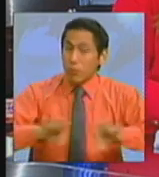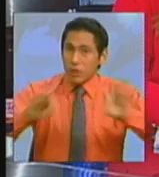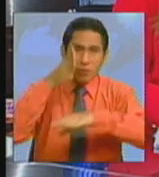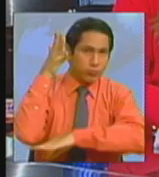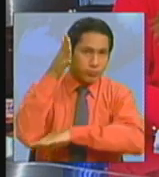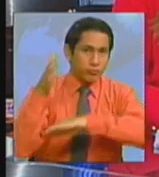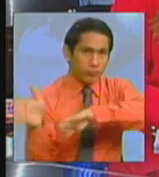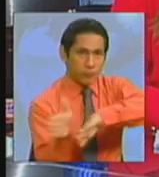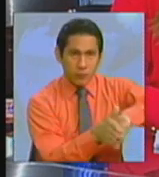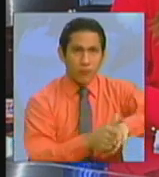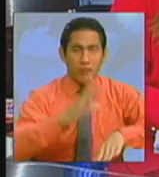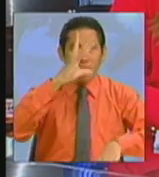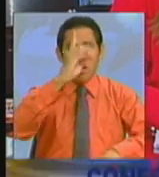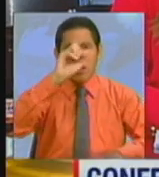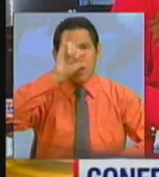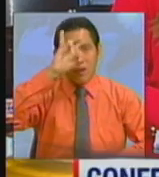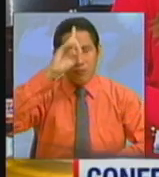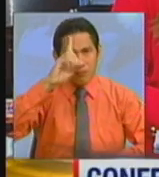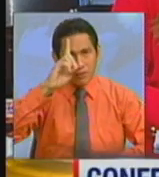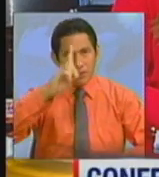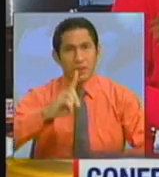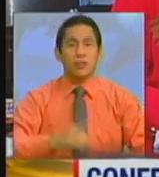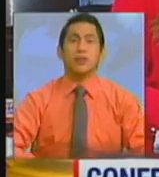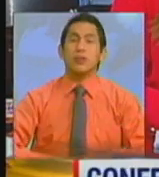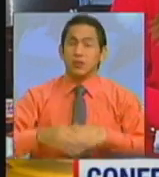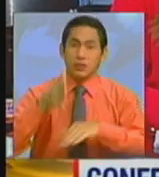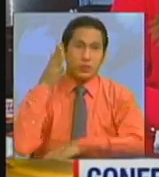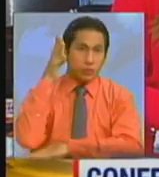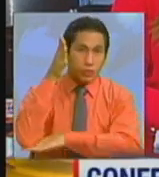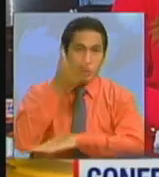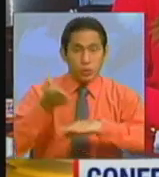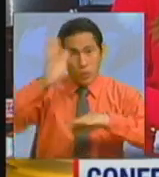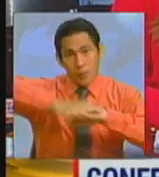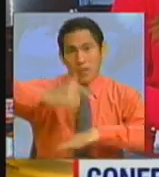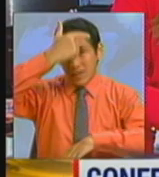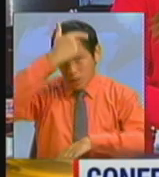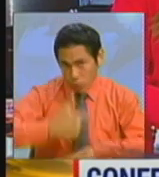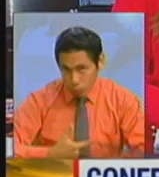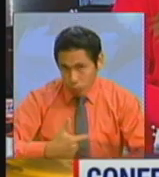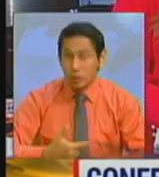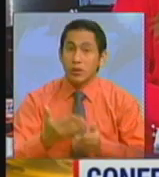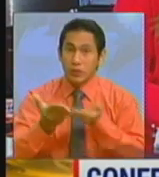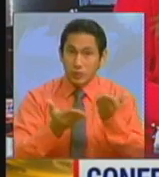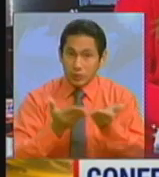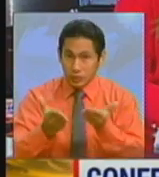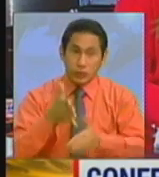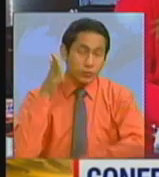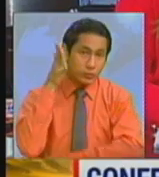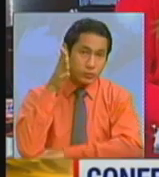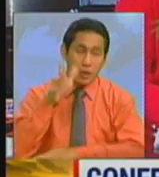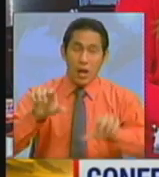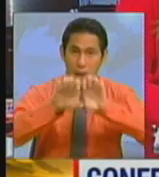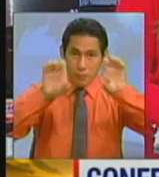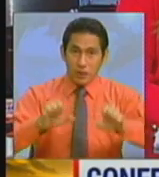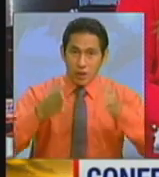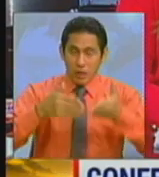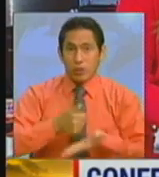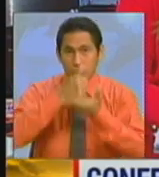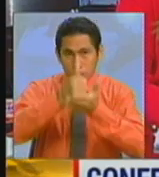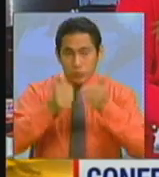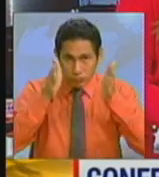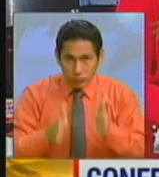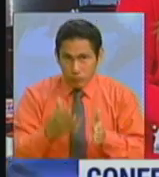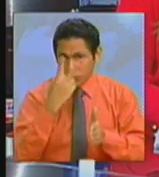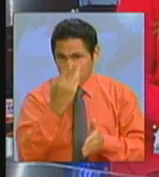Bueno, les contamos ahora que Davigi estuvo de visita en nuestro país ofreciendo varias conferencias sobre salud integral y bienestar empresarial. En el siguiente reportaje les contamos mucho más.